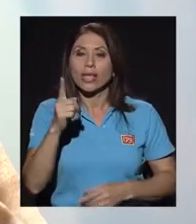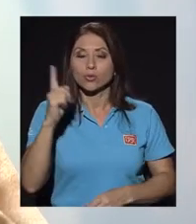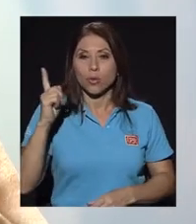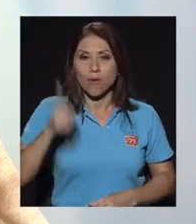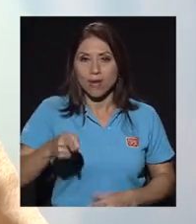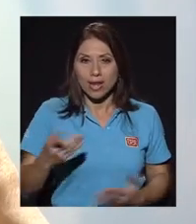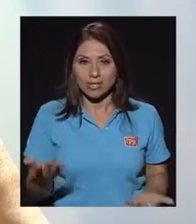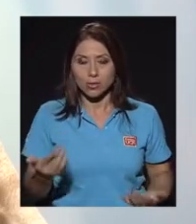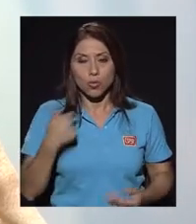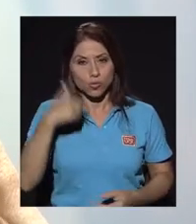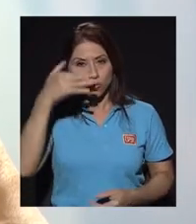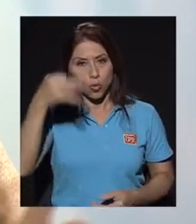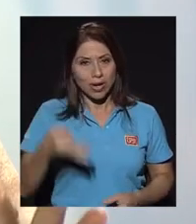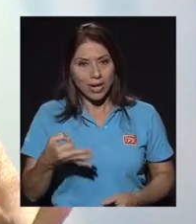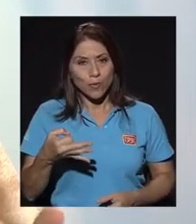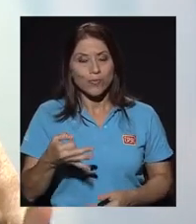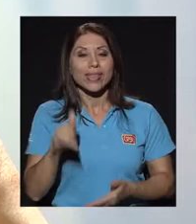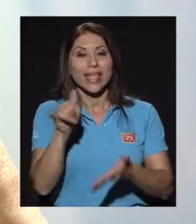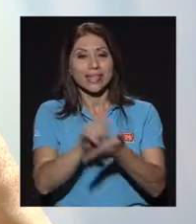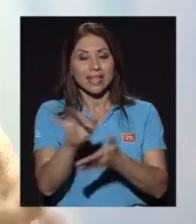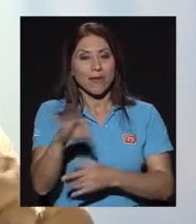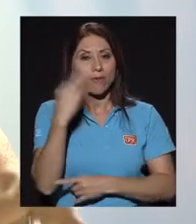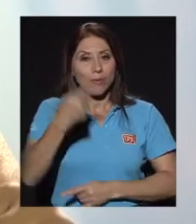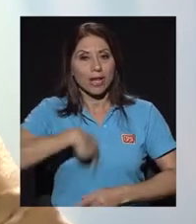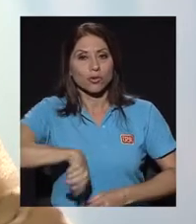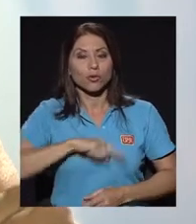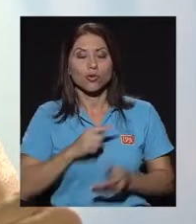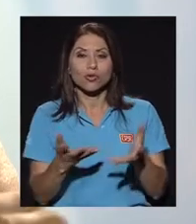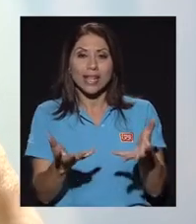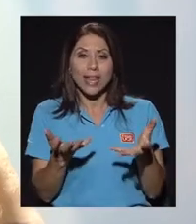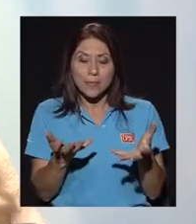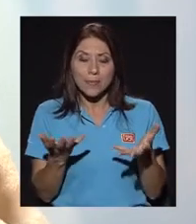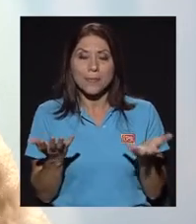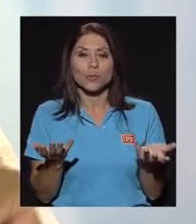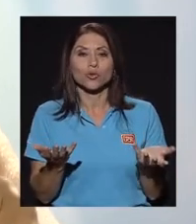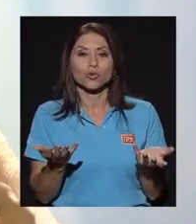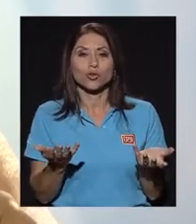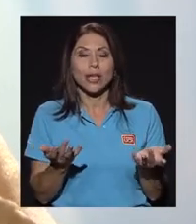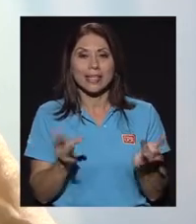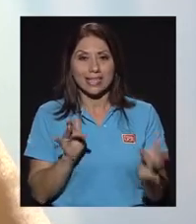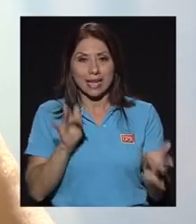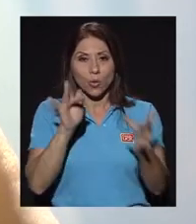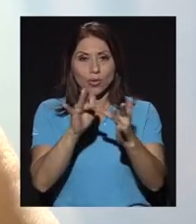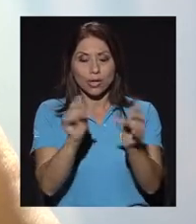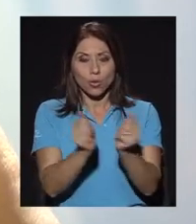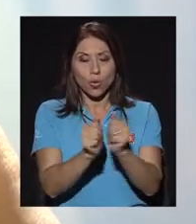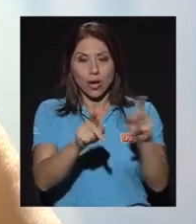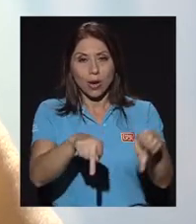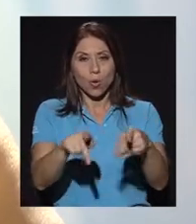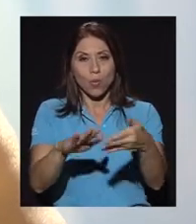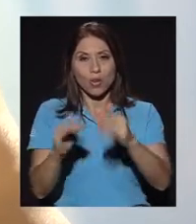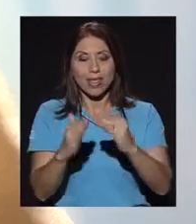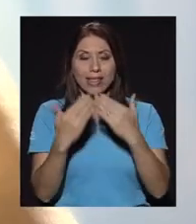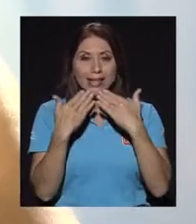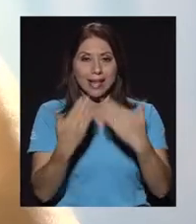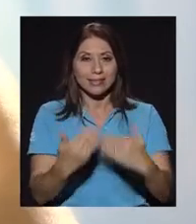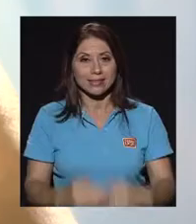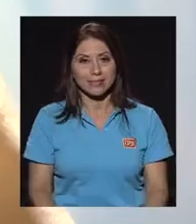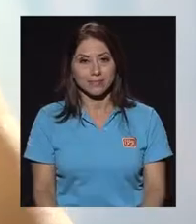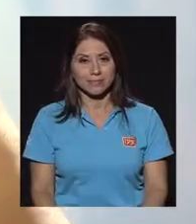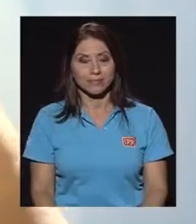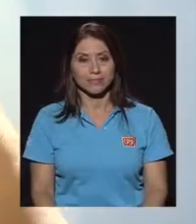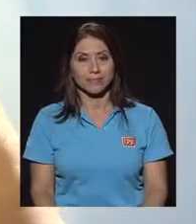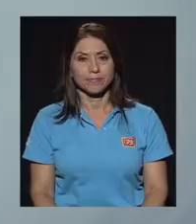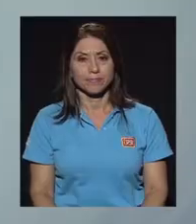una obligación. Yo creo que esa es la forma en que nosotros queremos estar en contacto con la comunidad. Gracias.